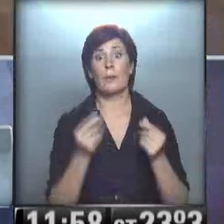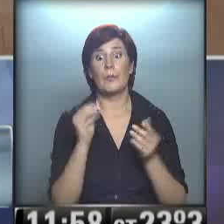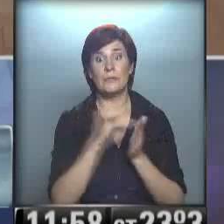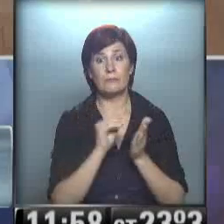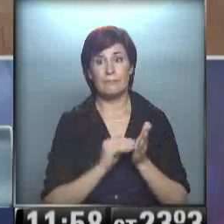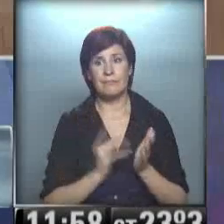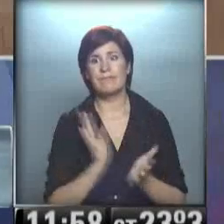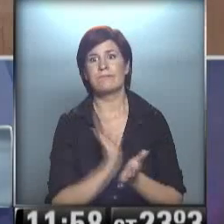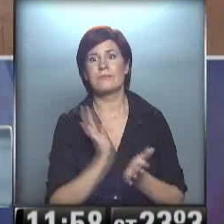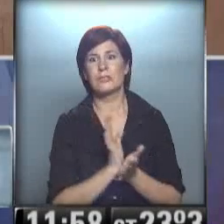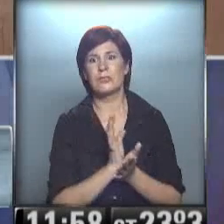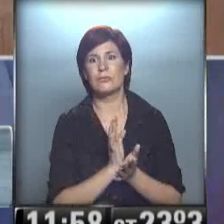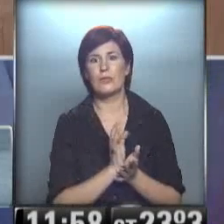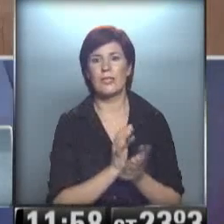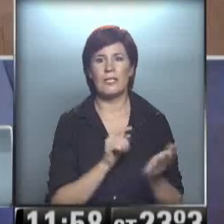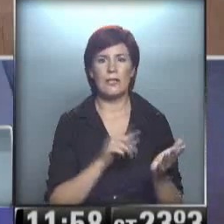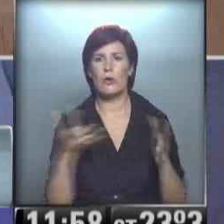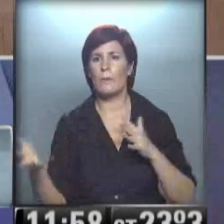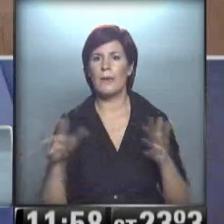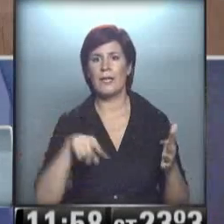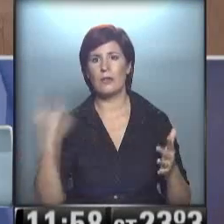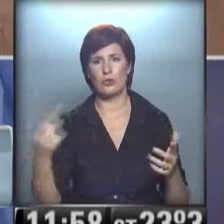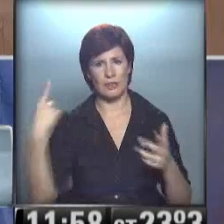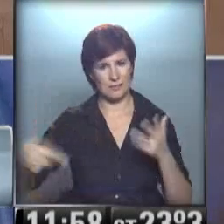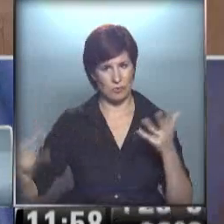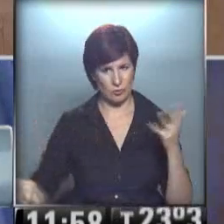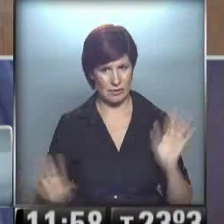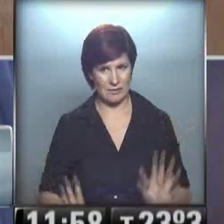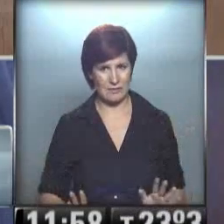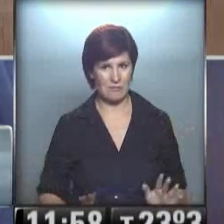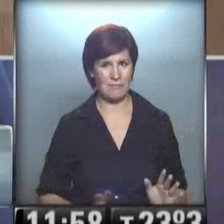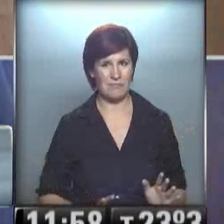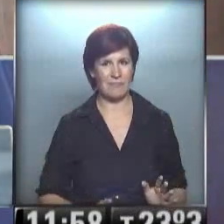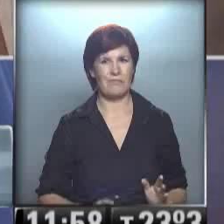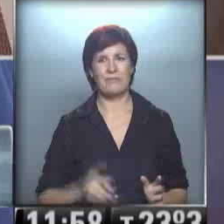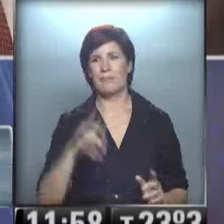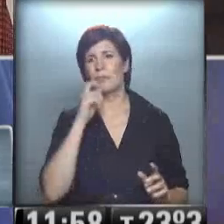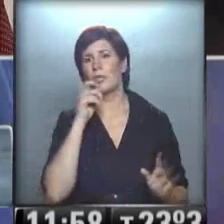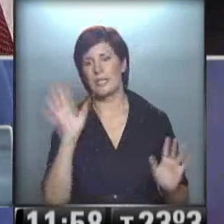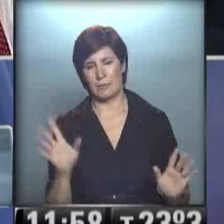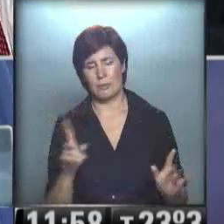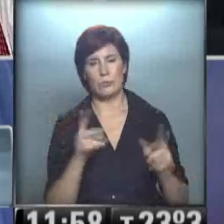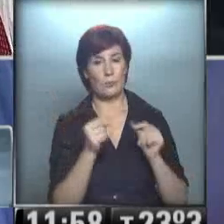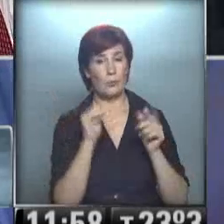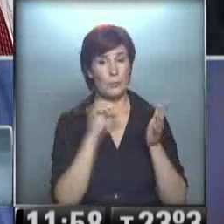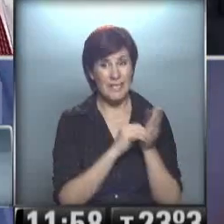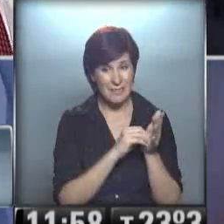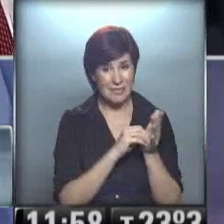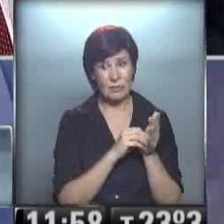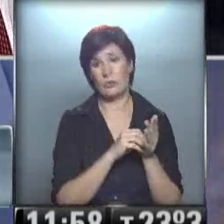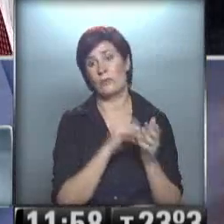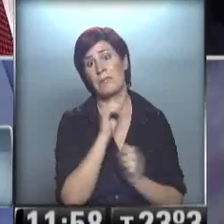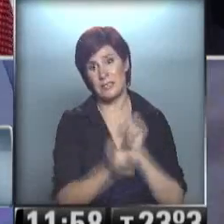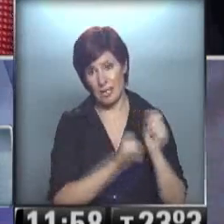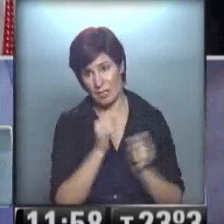productos funcionan como un ancla para los otros precios. Claro. Porque no puede ser que si un precio acordado por los mismos